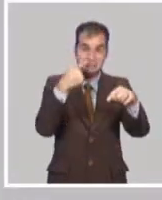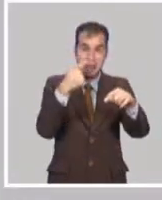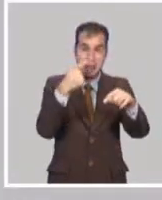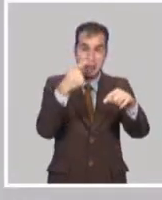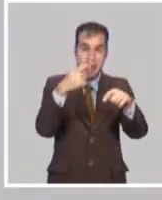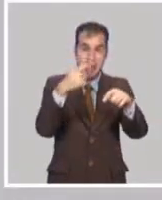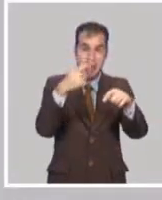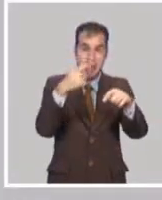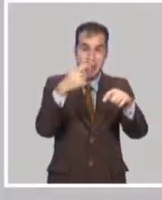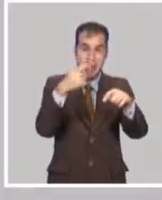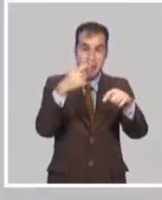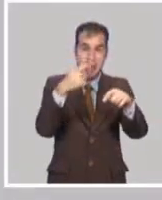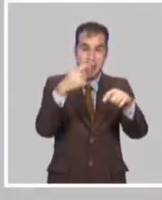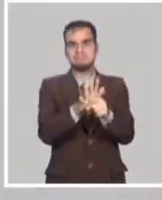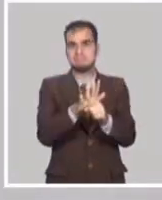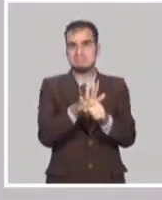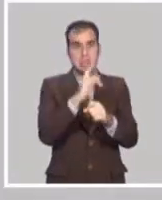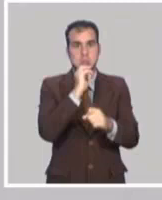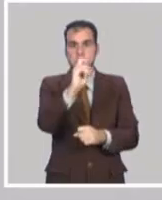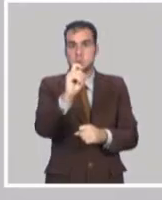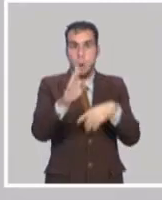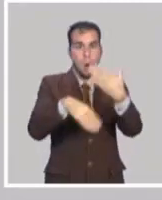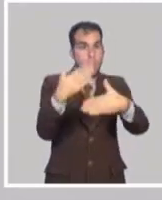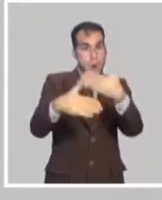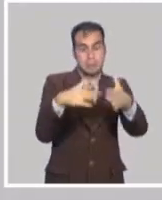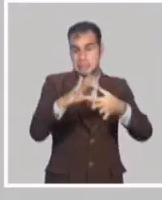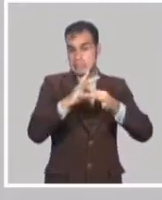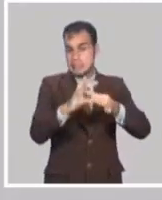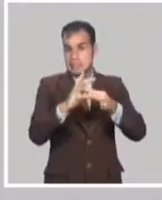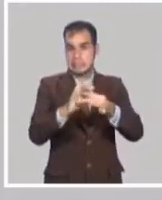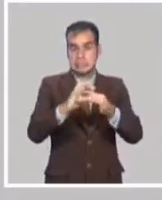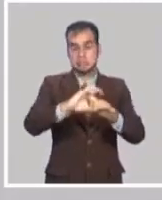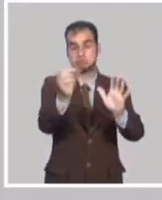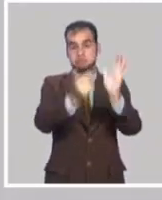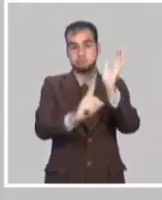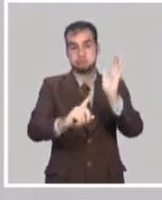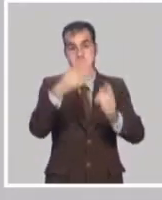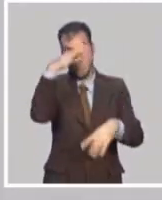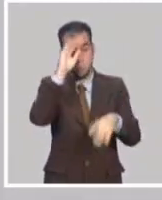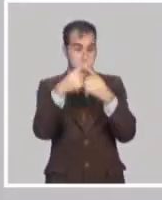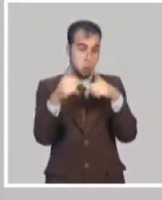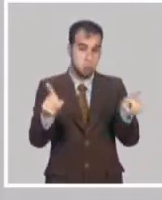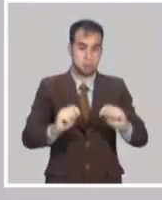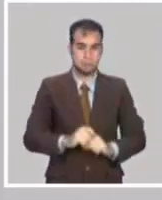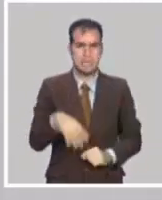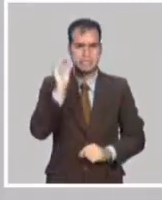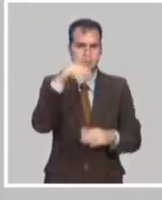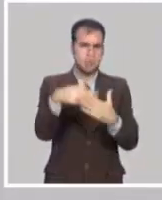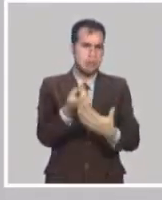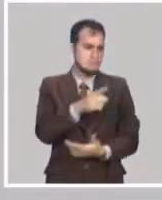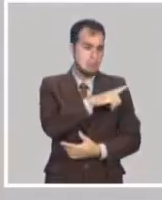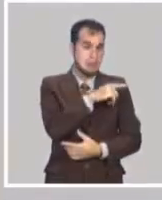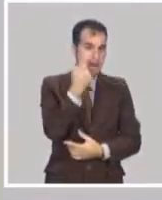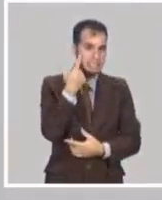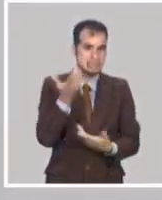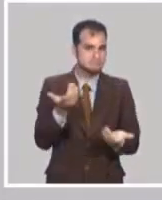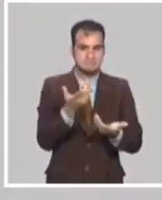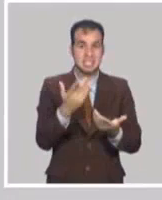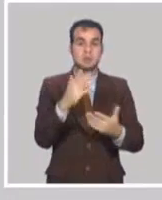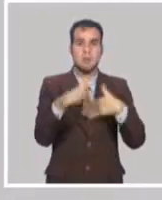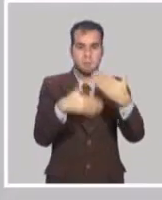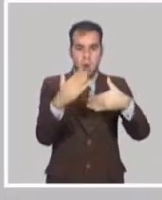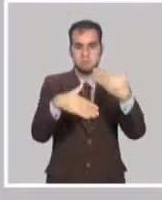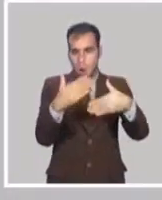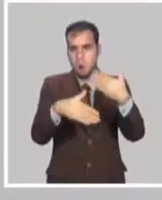la situación en el sistema eléctrico nacional que desde los últimos días atrás hemos venido trabajando con